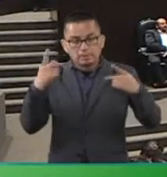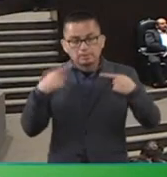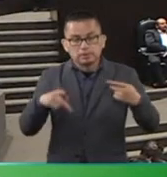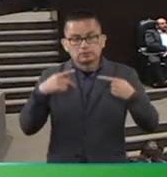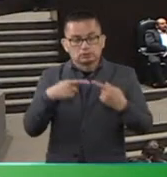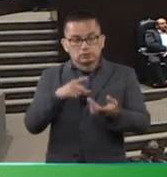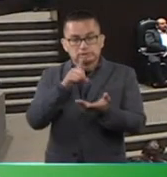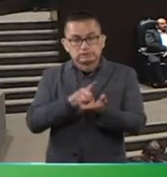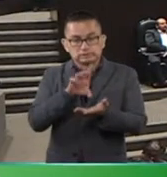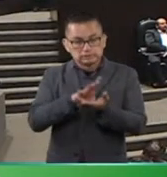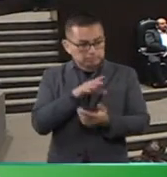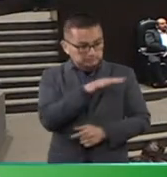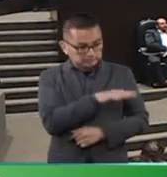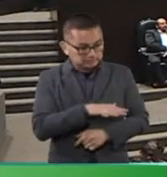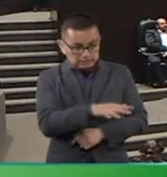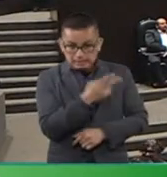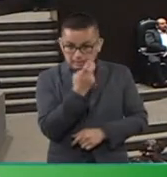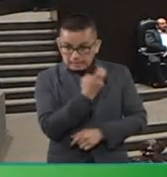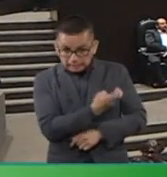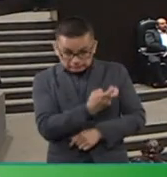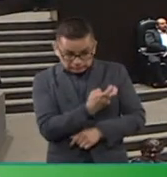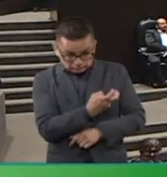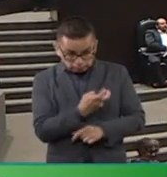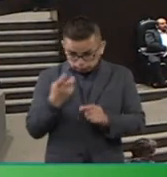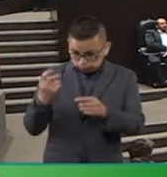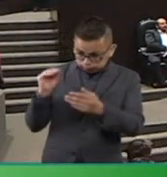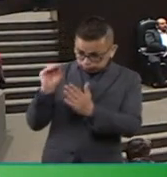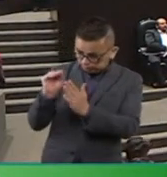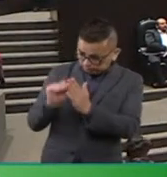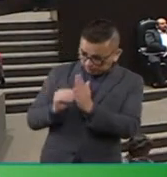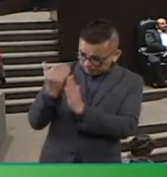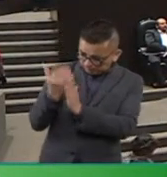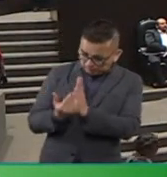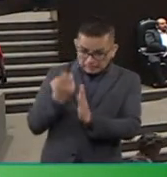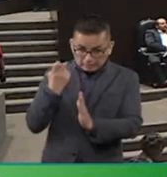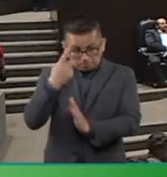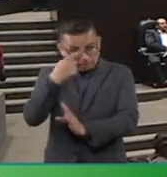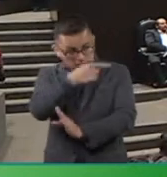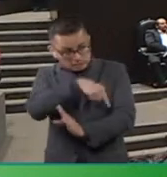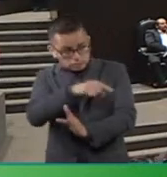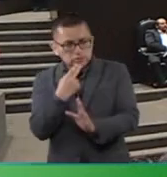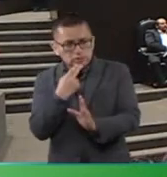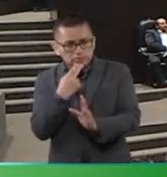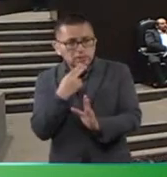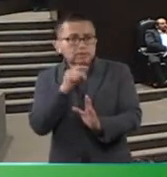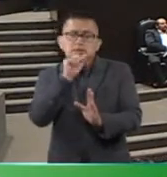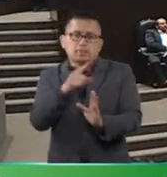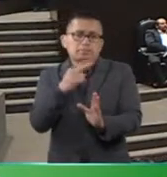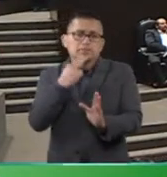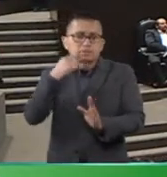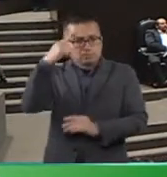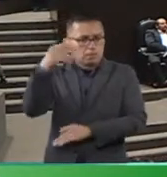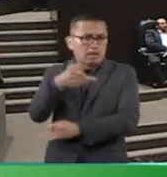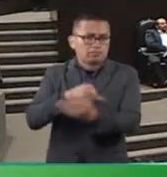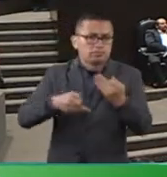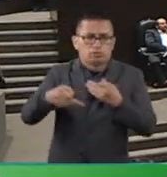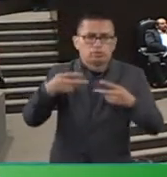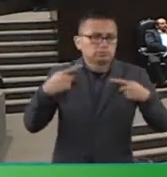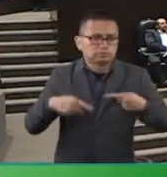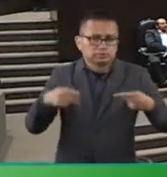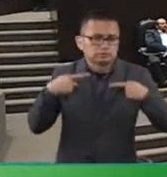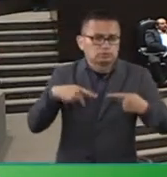discapacidad también le sirve al resto de la población Pero esto no es fácil de entender para la mayoría de los